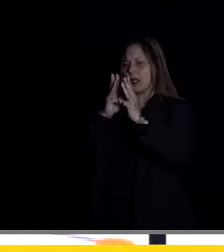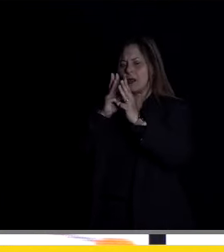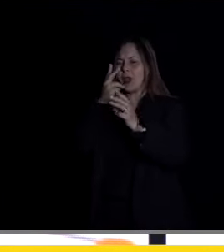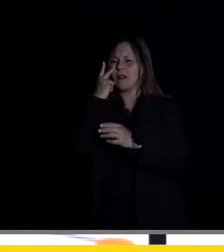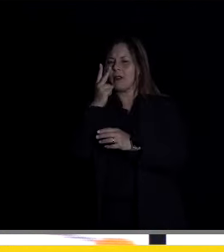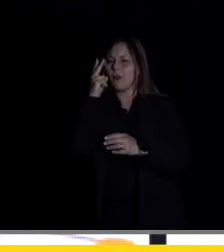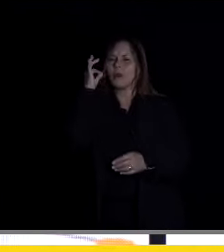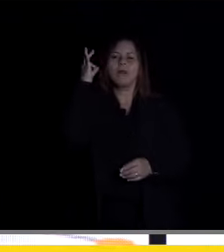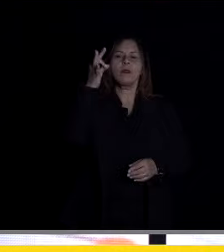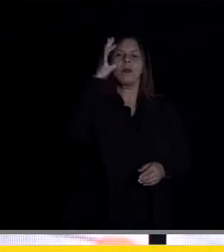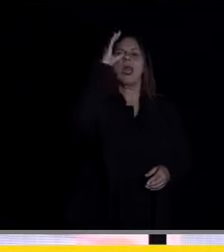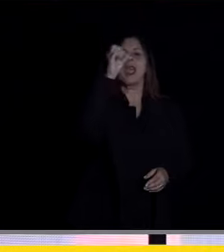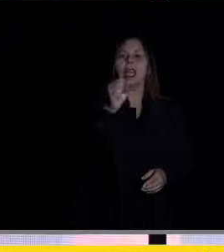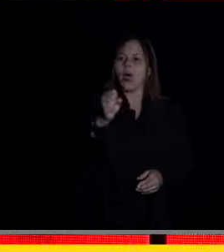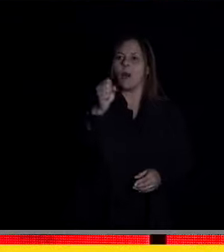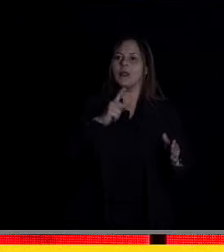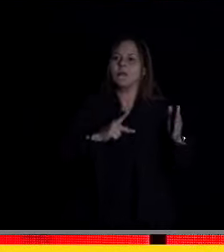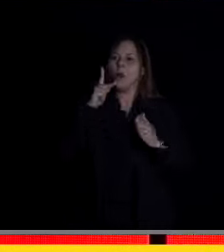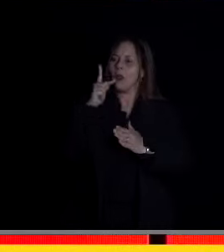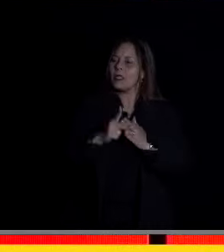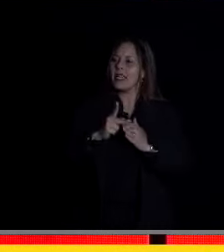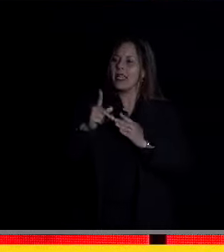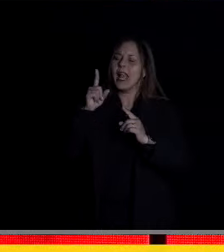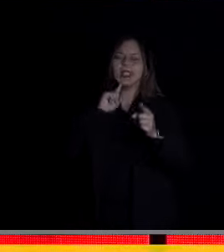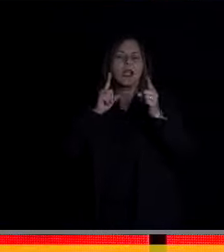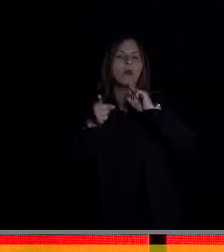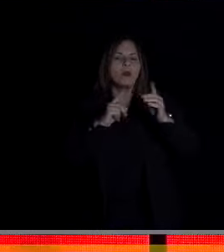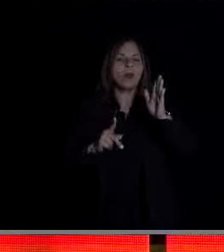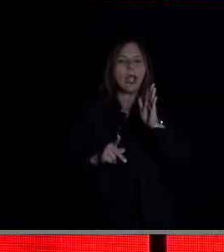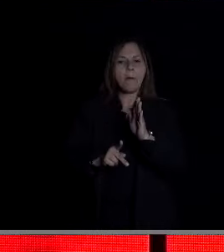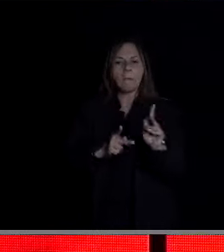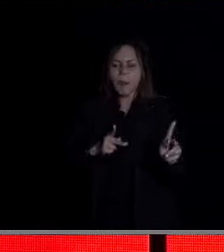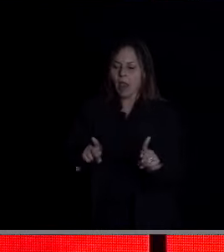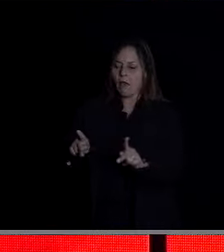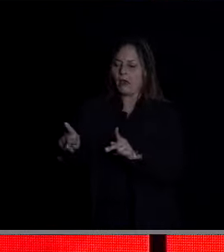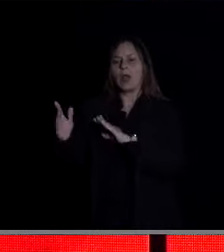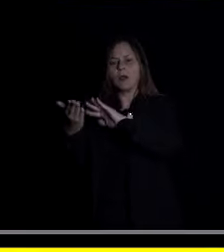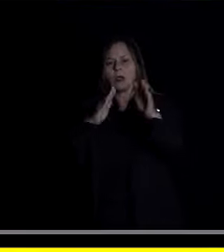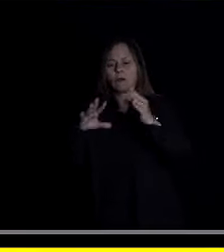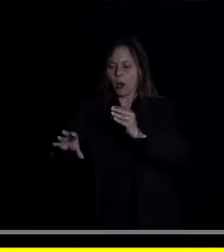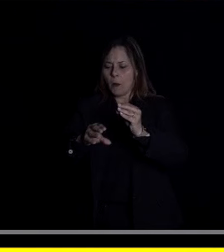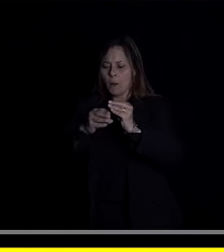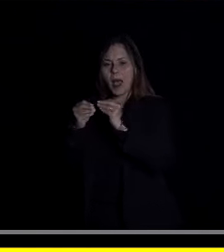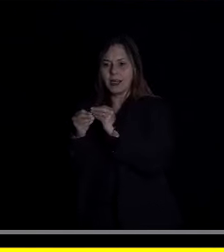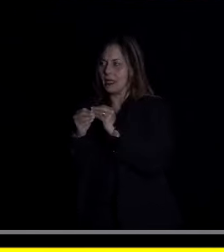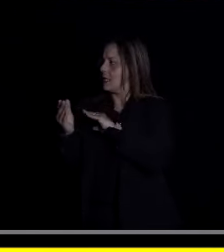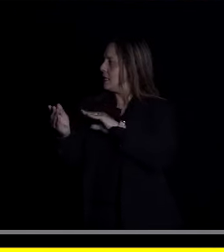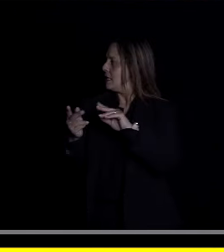Project. Este proyecto insertamos a los jóvenes en la discusión de la planificación de la ciudad. Lo hacemos parte de esa